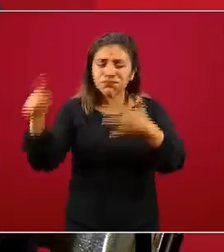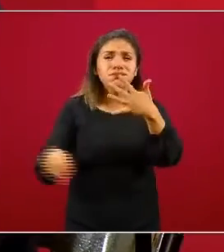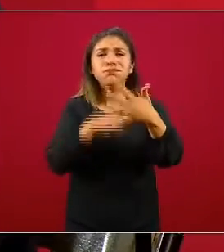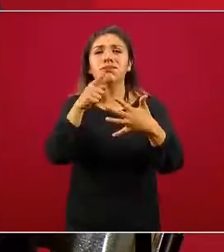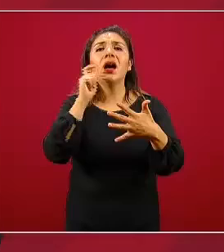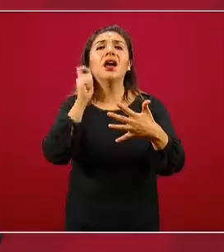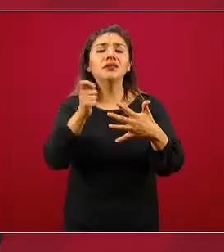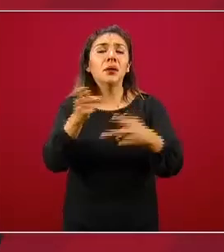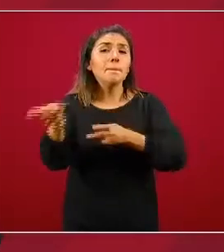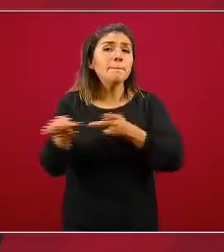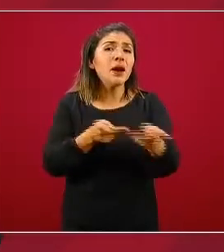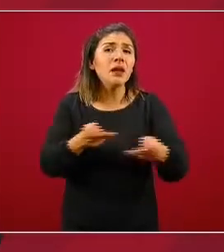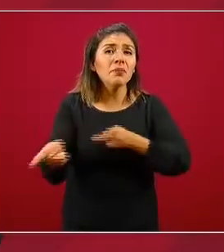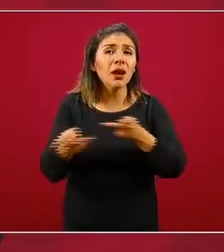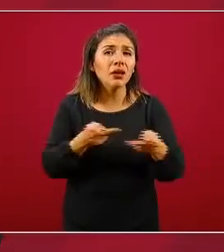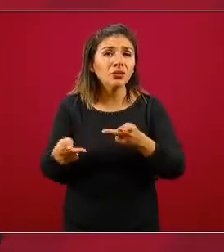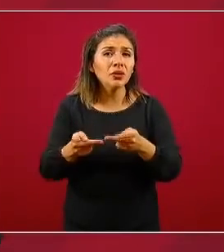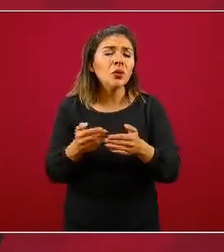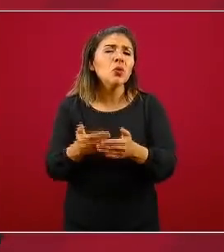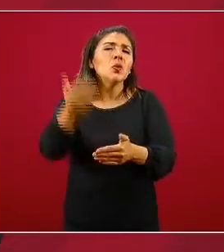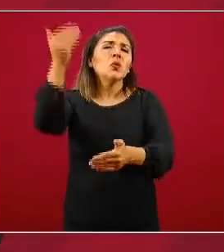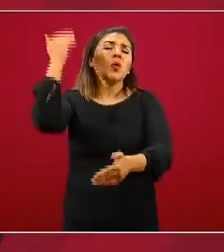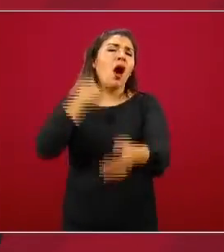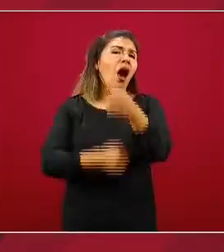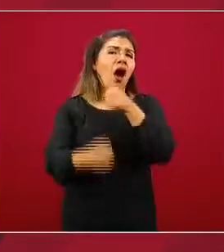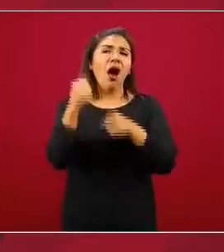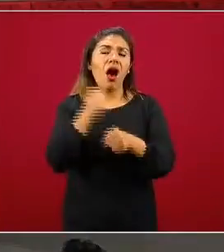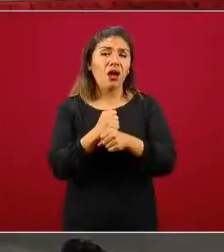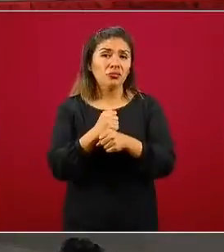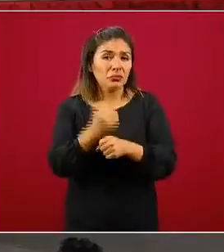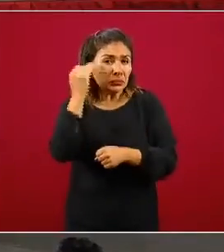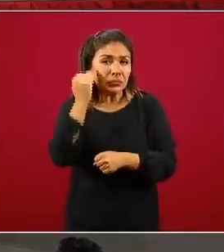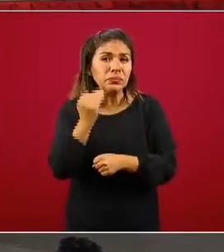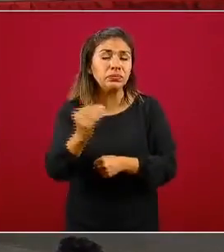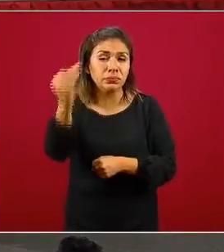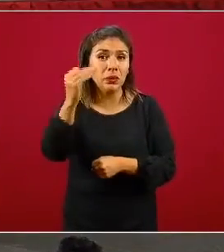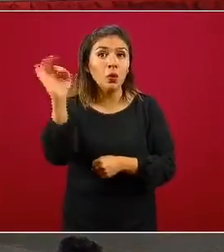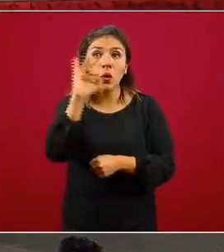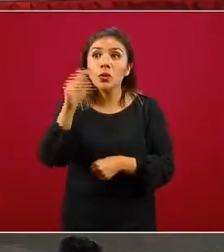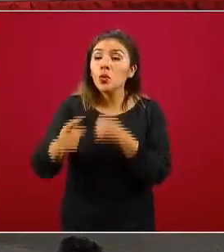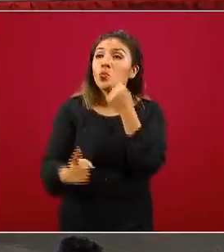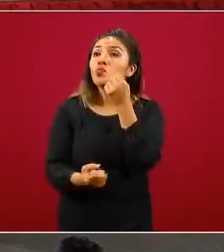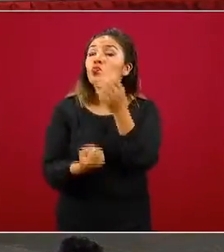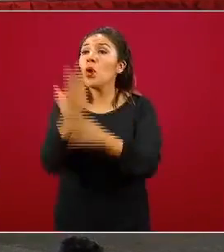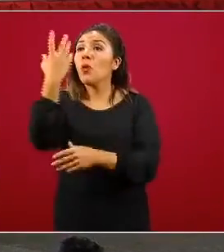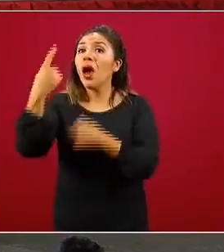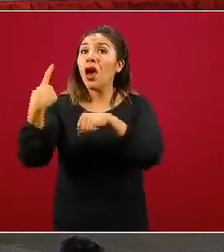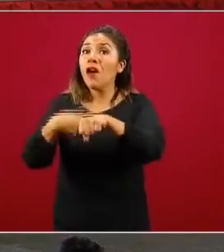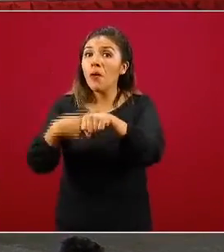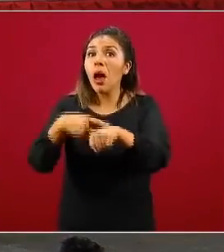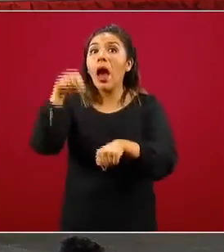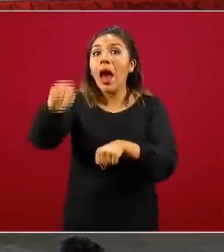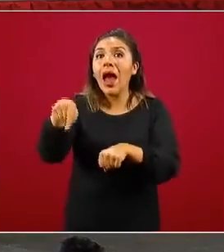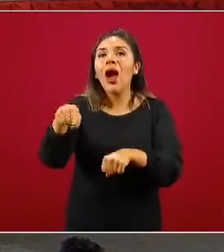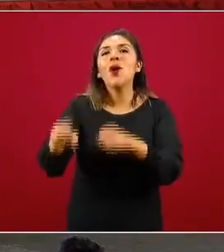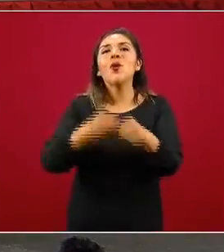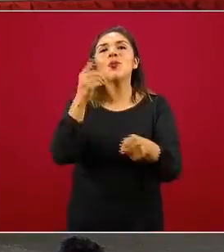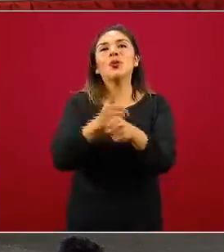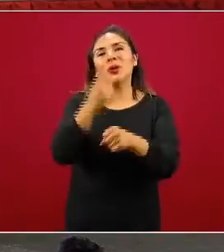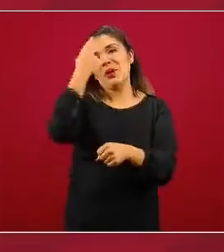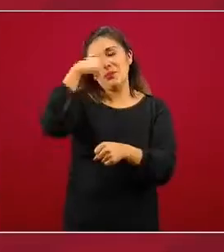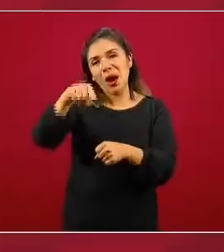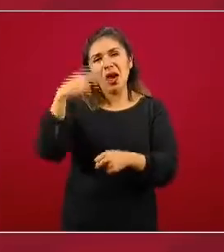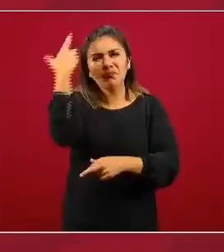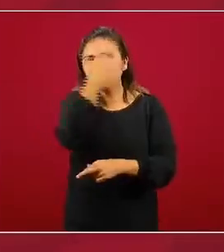de preparación que se da a lo largo de mucho tiempo y cada vez que hay una nueva pandemia es una oportunidad